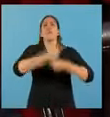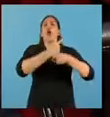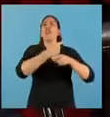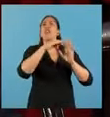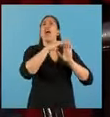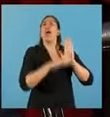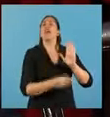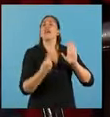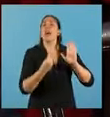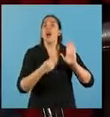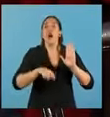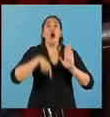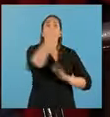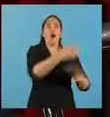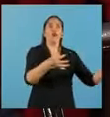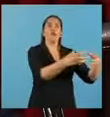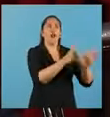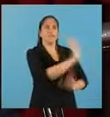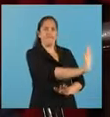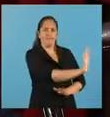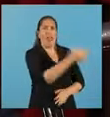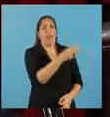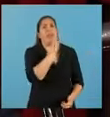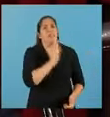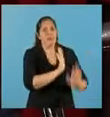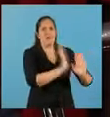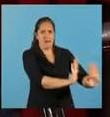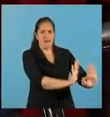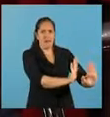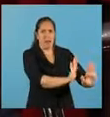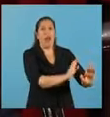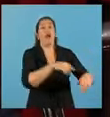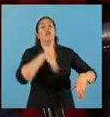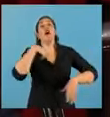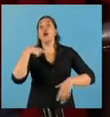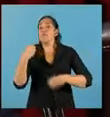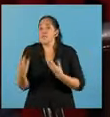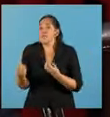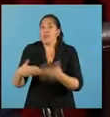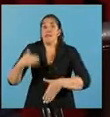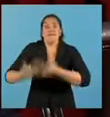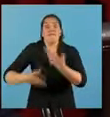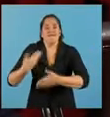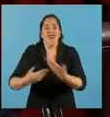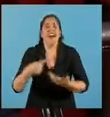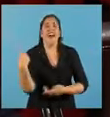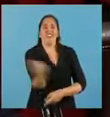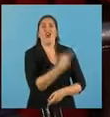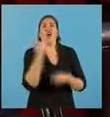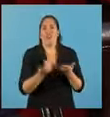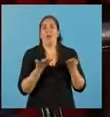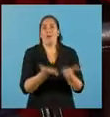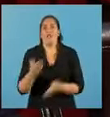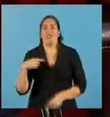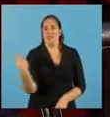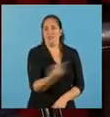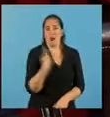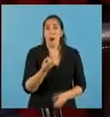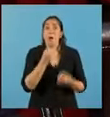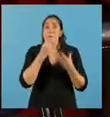aparecen sectores que deben esperar que posteriormente la recuperación los beneficie. Sabemos que hoy en Argentina tener